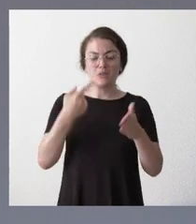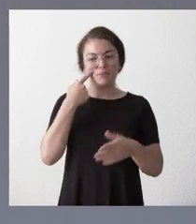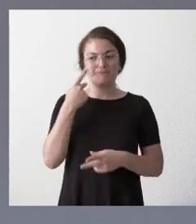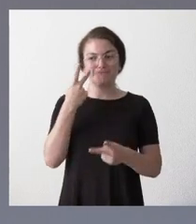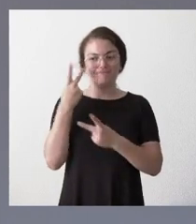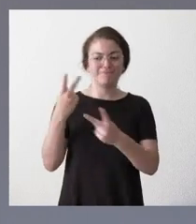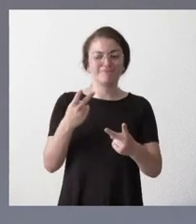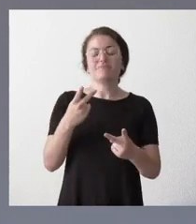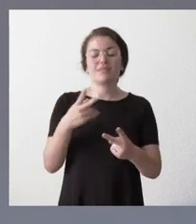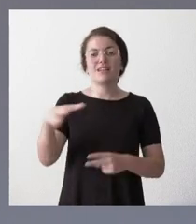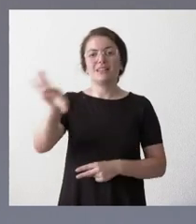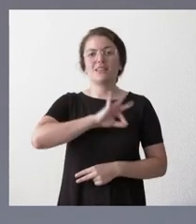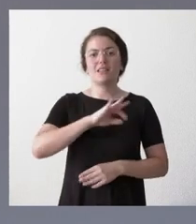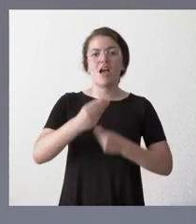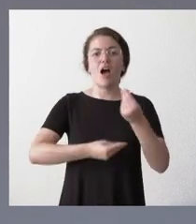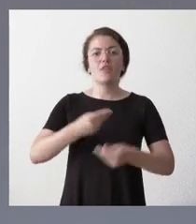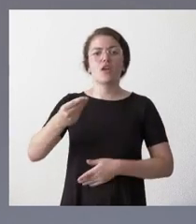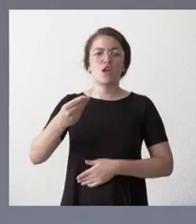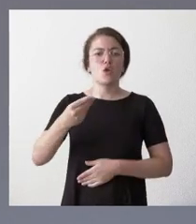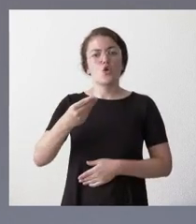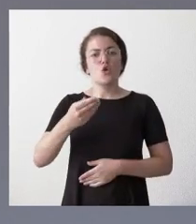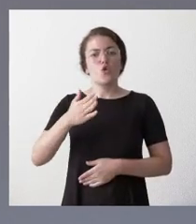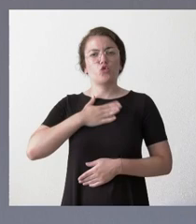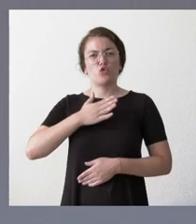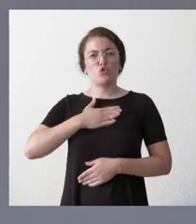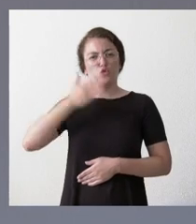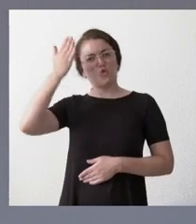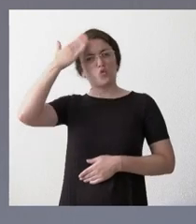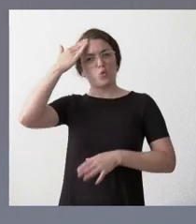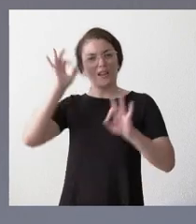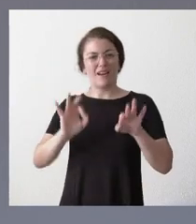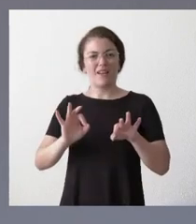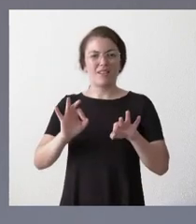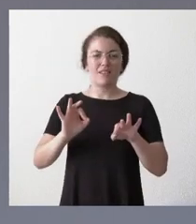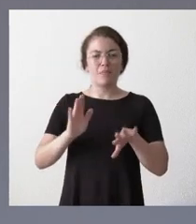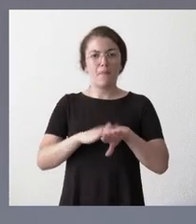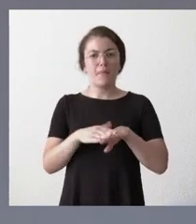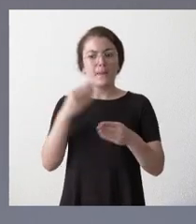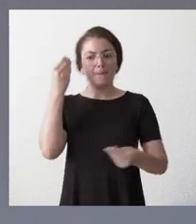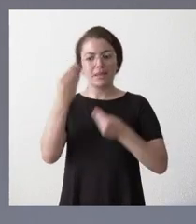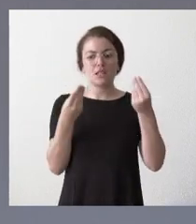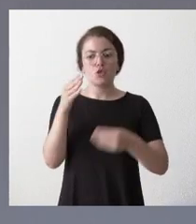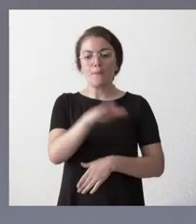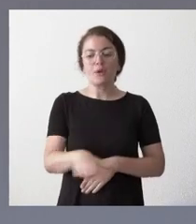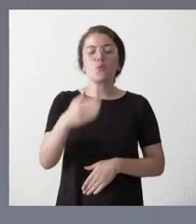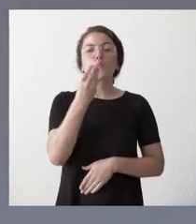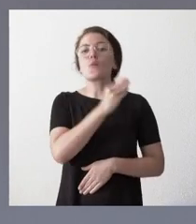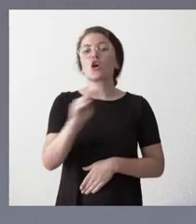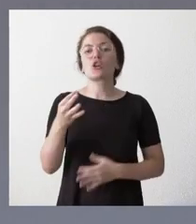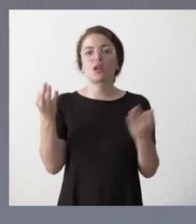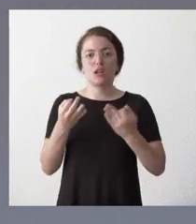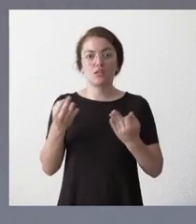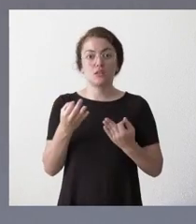de tutelarlos, en este caso, pensando siempre en lo mejor para los menores, tanto desde el punto de